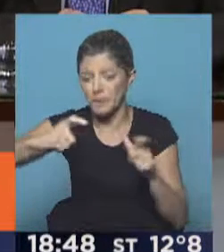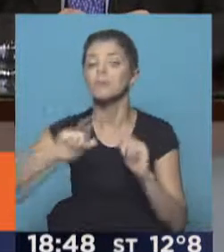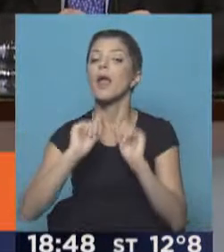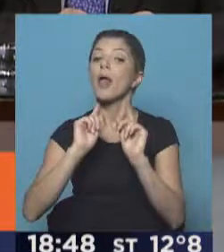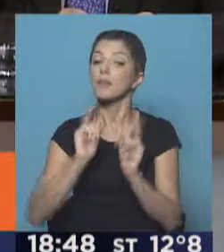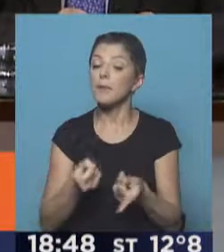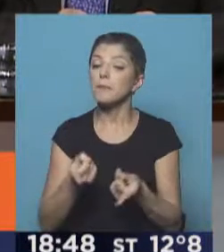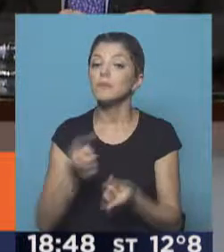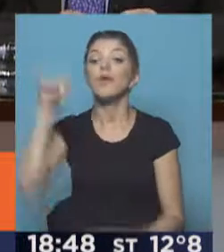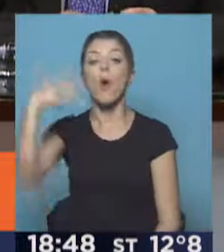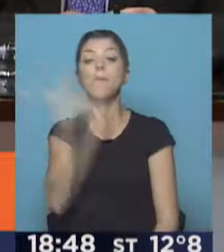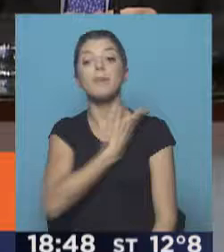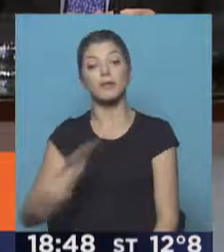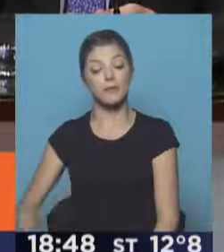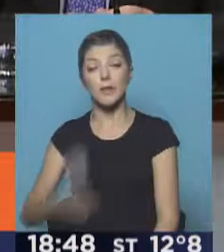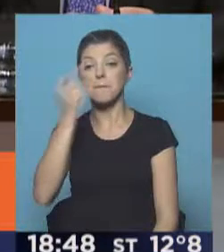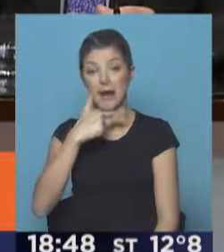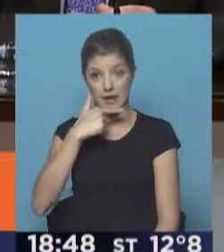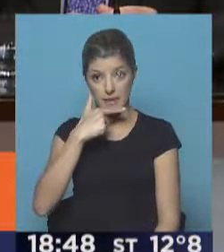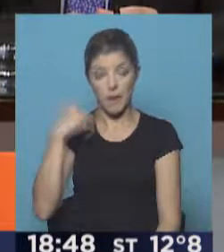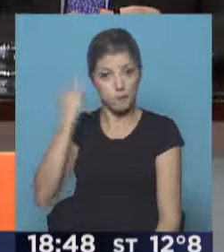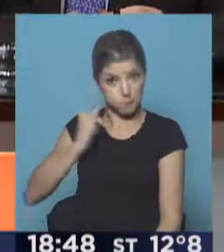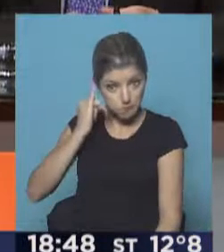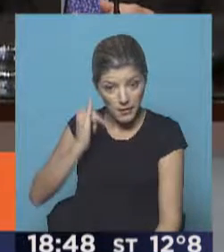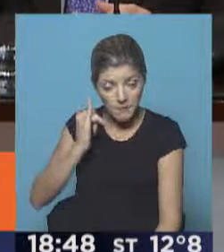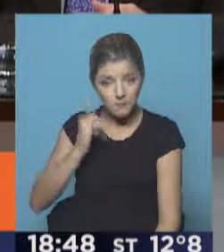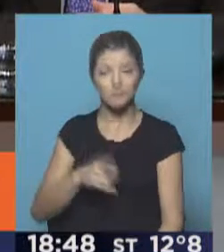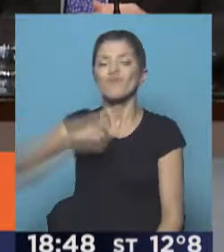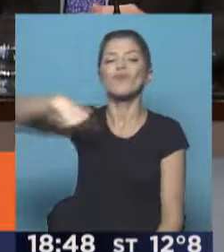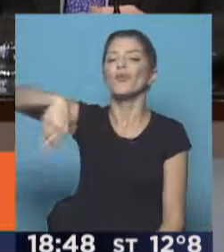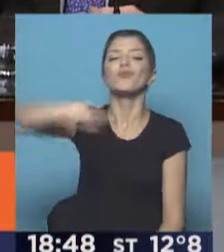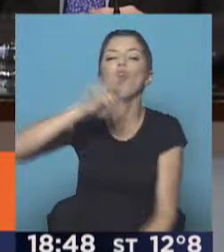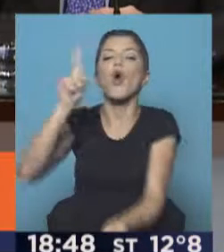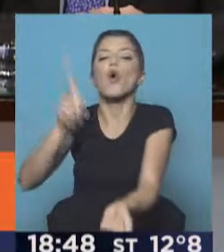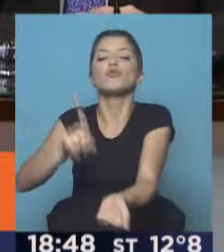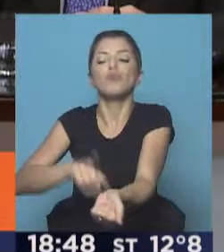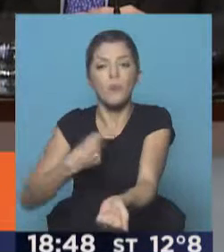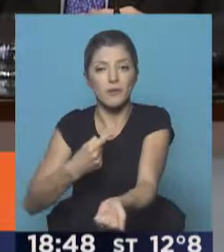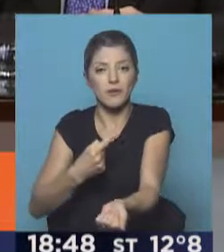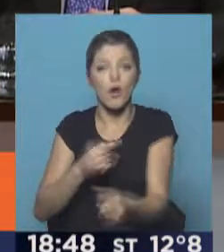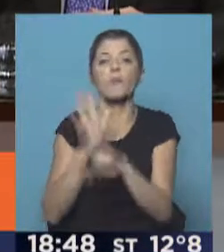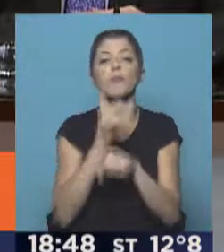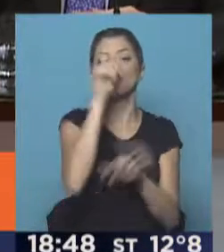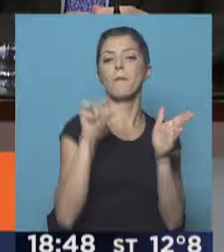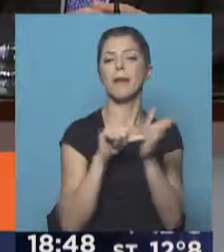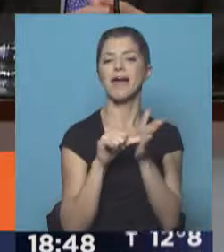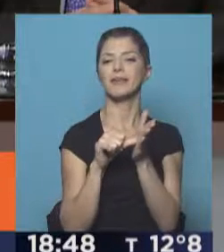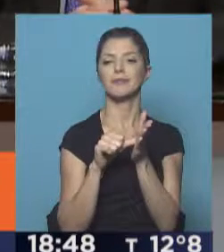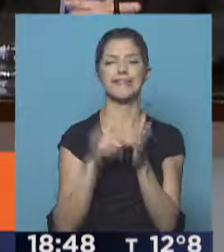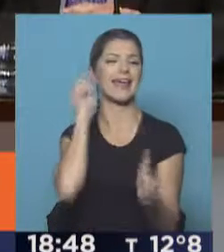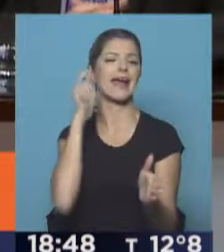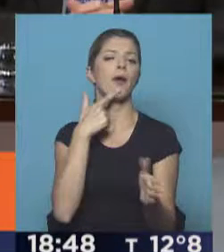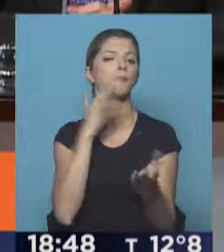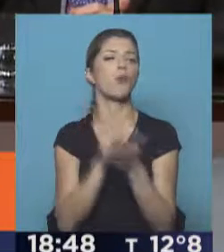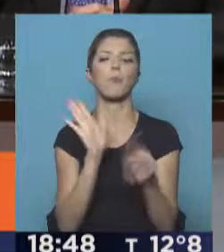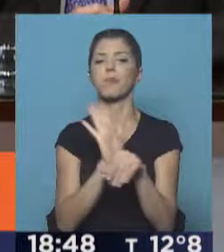el presidente hoy, porque tenemos costumbres de un país rico en gas, de un país que